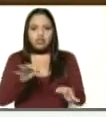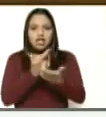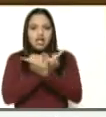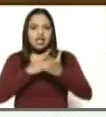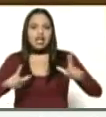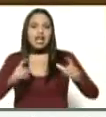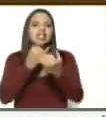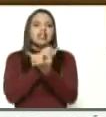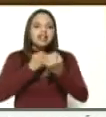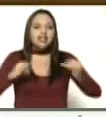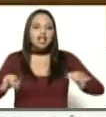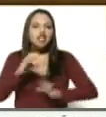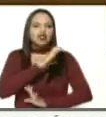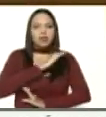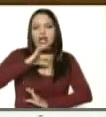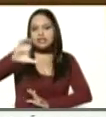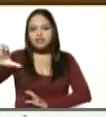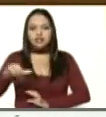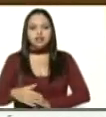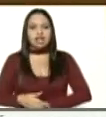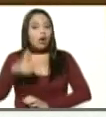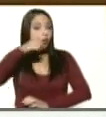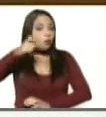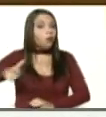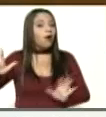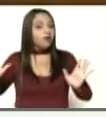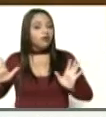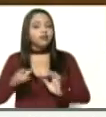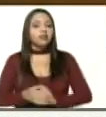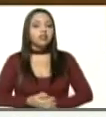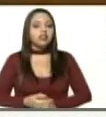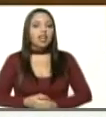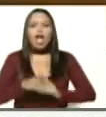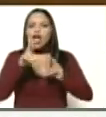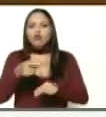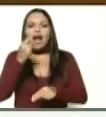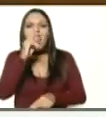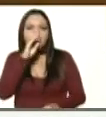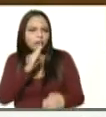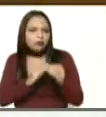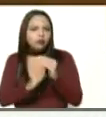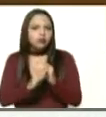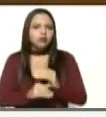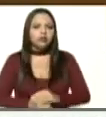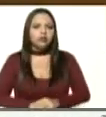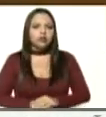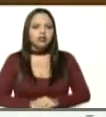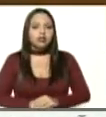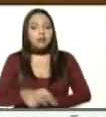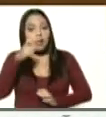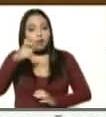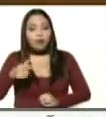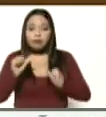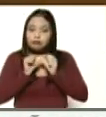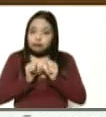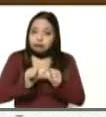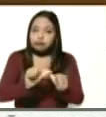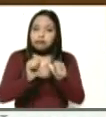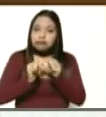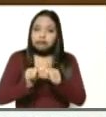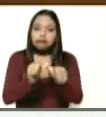por la independencia, por la soberanía. O sea, es un pueblo que no se ha quedado callado, que le ha costado el